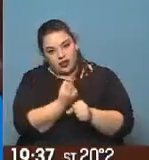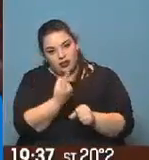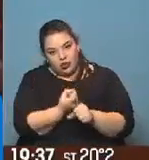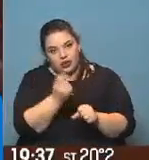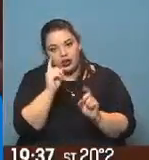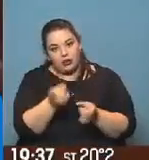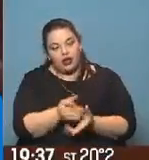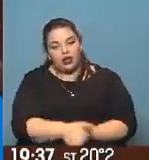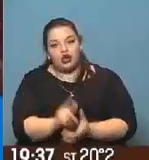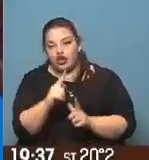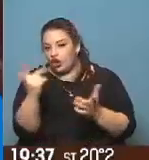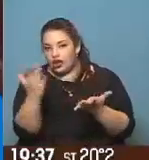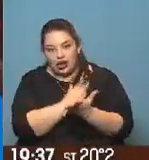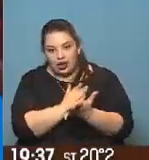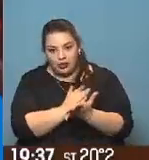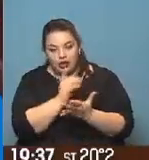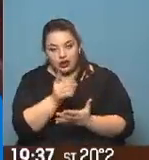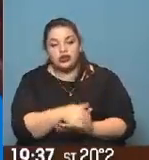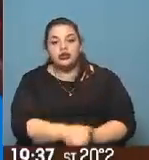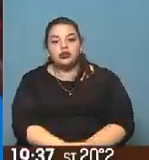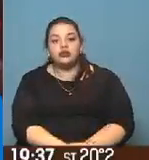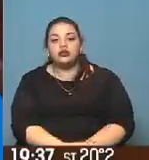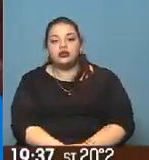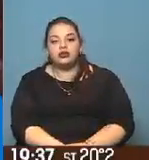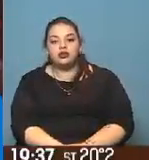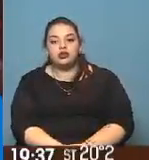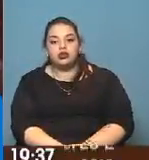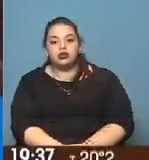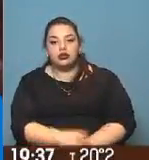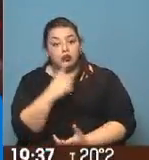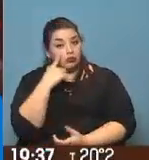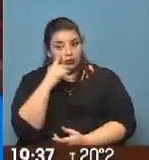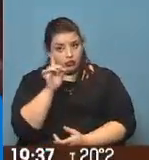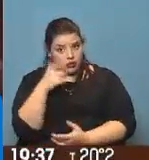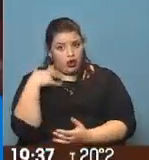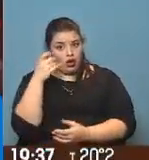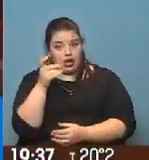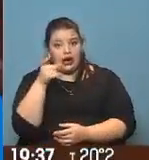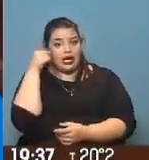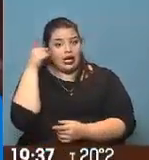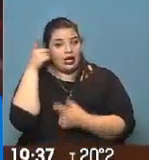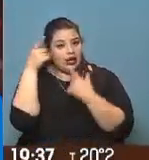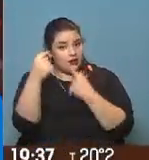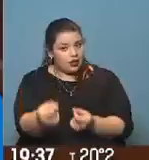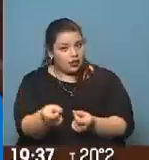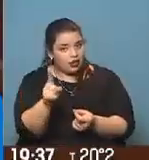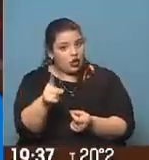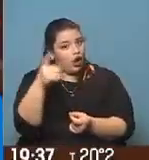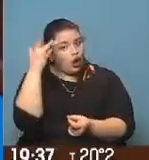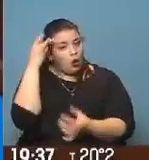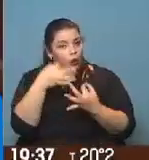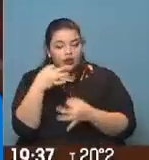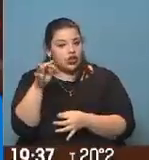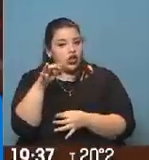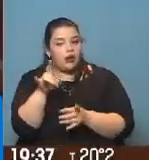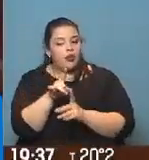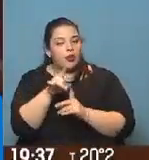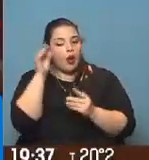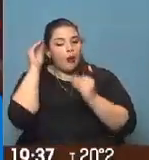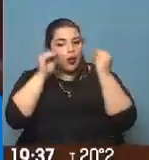sin límite. No estoy hablando, y ojo, no lo critico, me parece razonable que el juez no tenga que preocuparse mientras